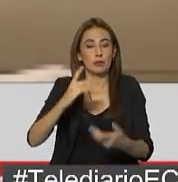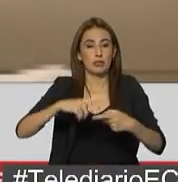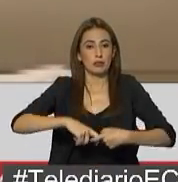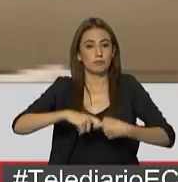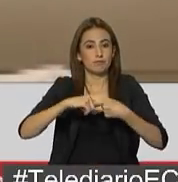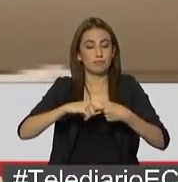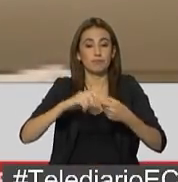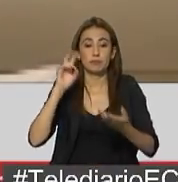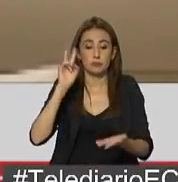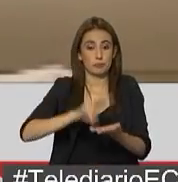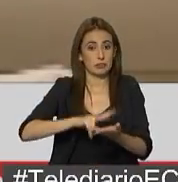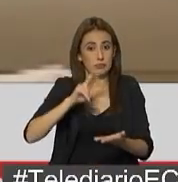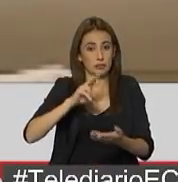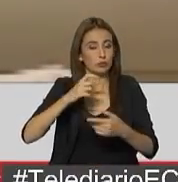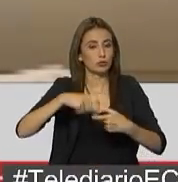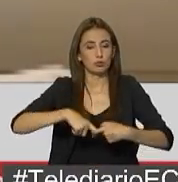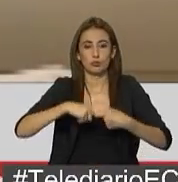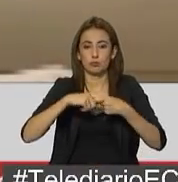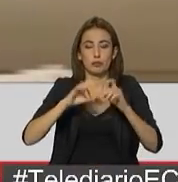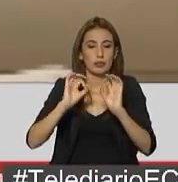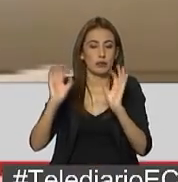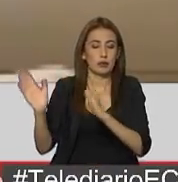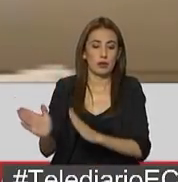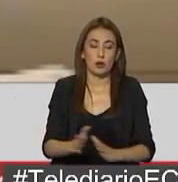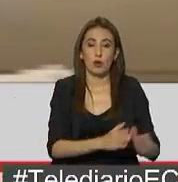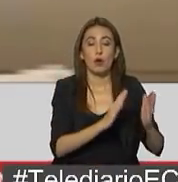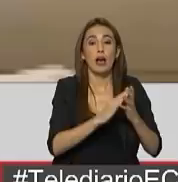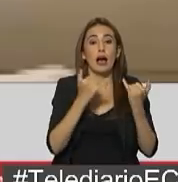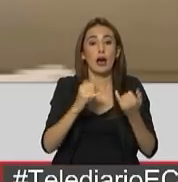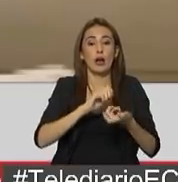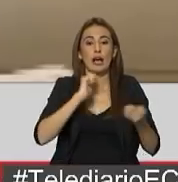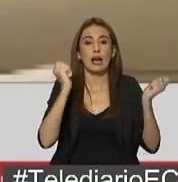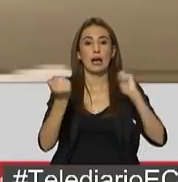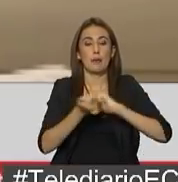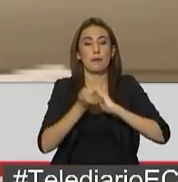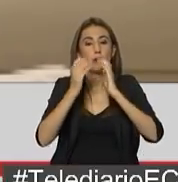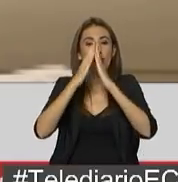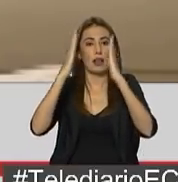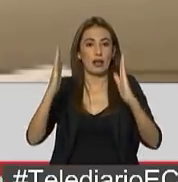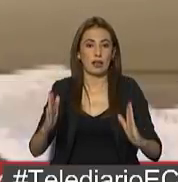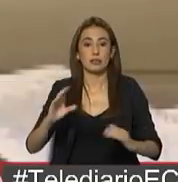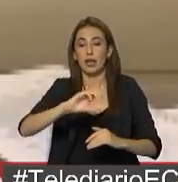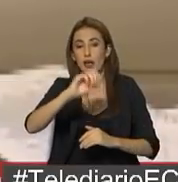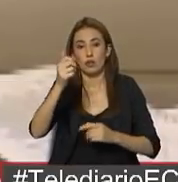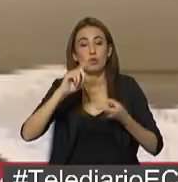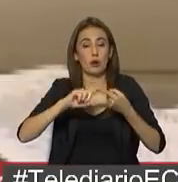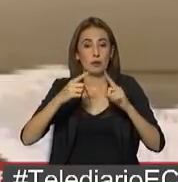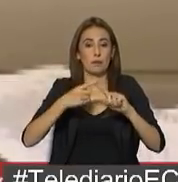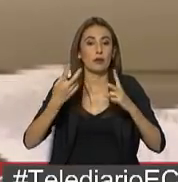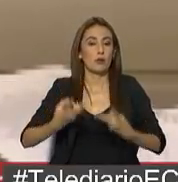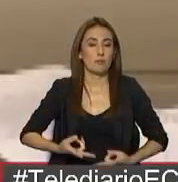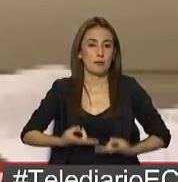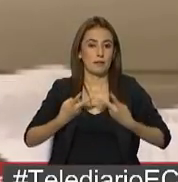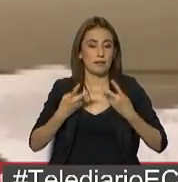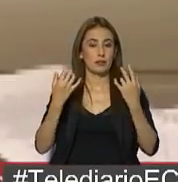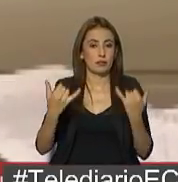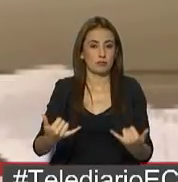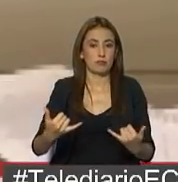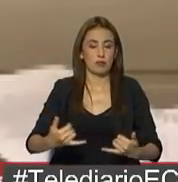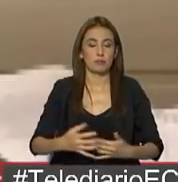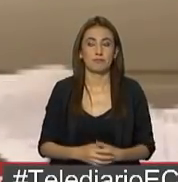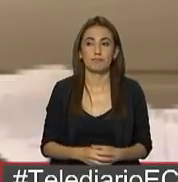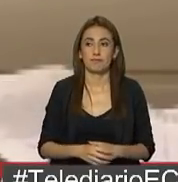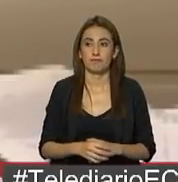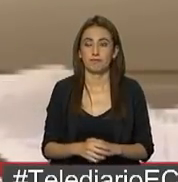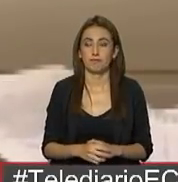donde continúa el político ecuatoriano, aunque afirmando que ya no en la casa de Salcedo, sino en la de otro amigo. Alex